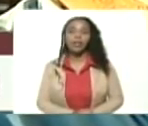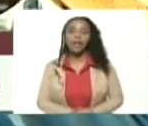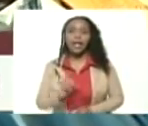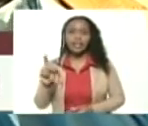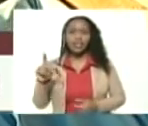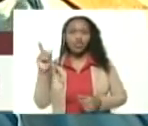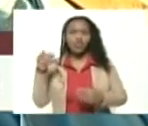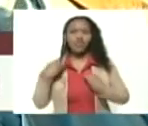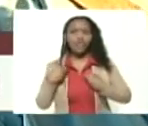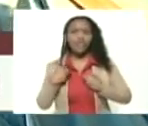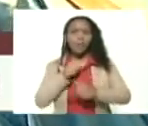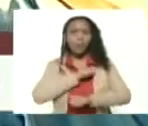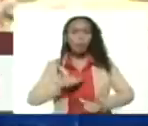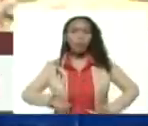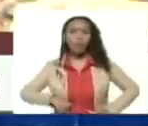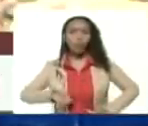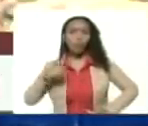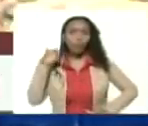Criollito.